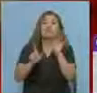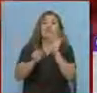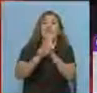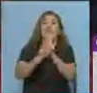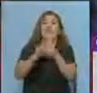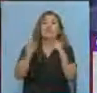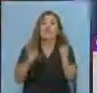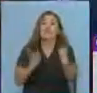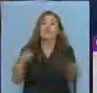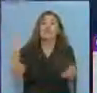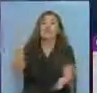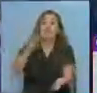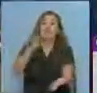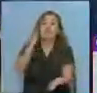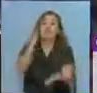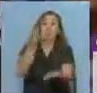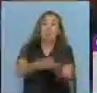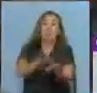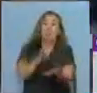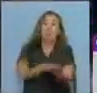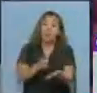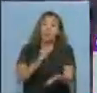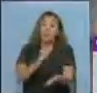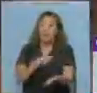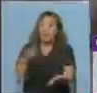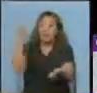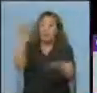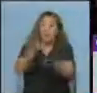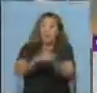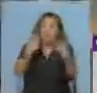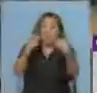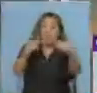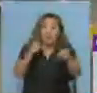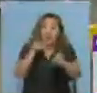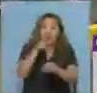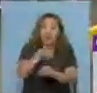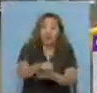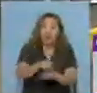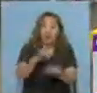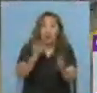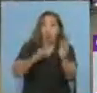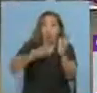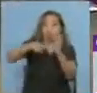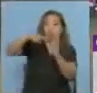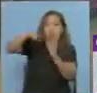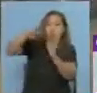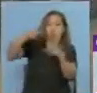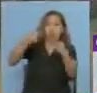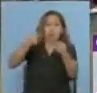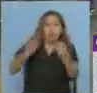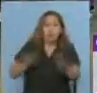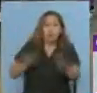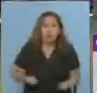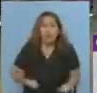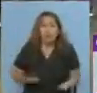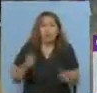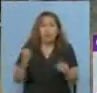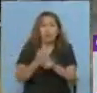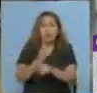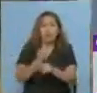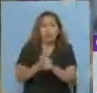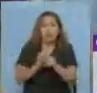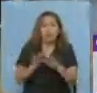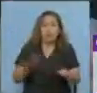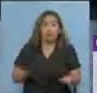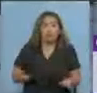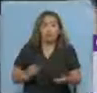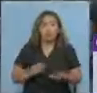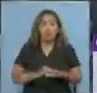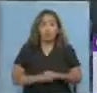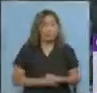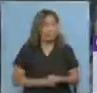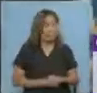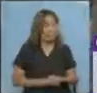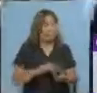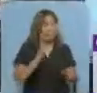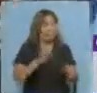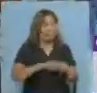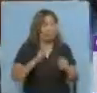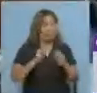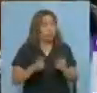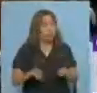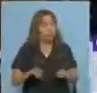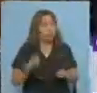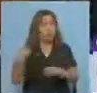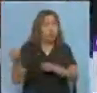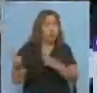no pagar, no vamos a pagar los tarifazos, no vamos a pagar los aumentos. Mientras tanto,